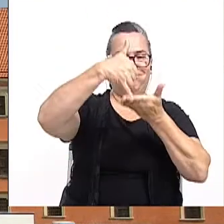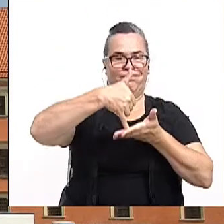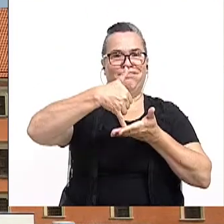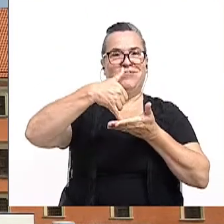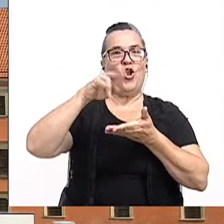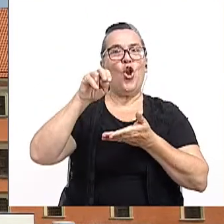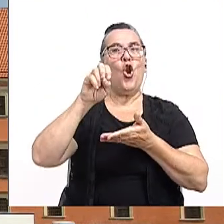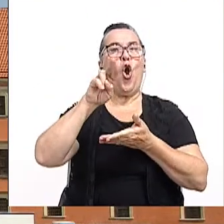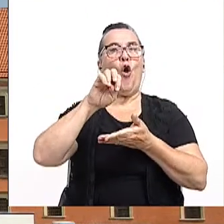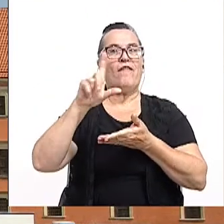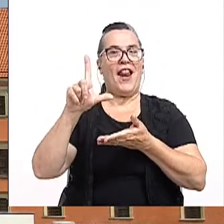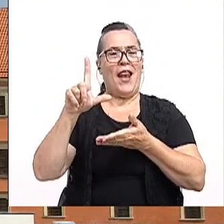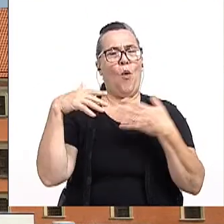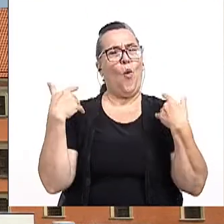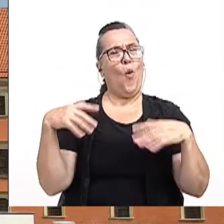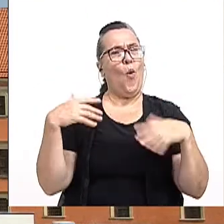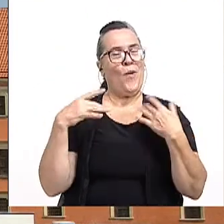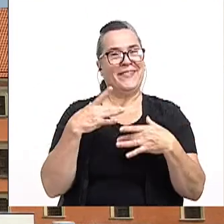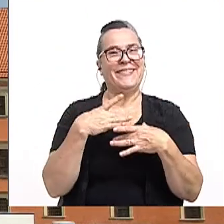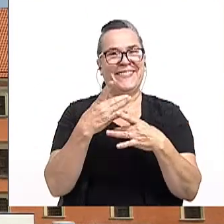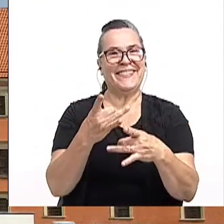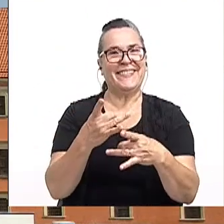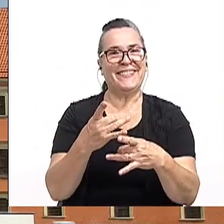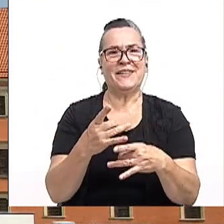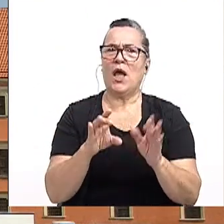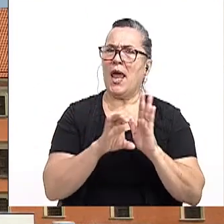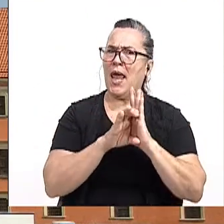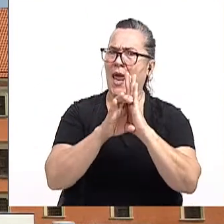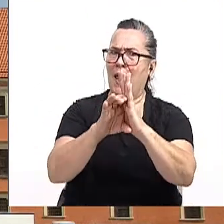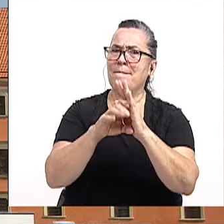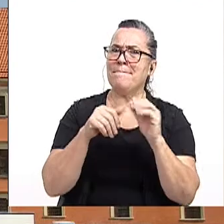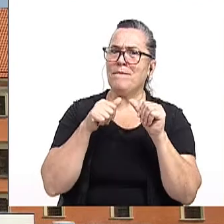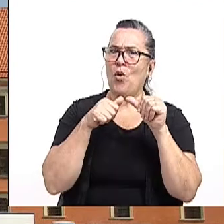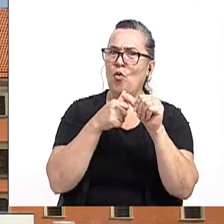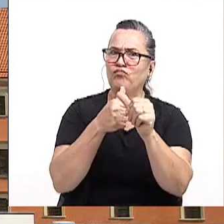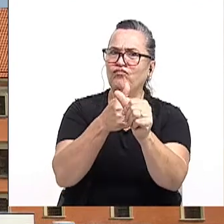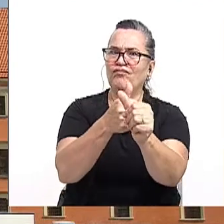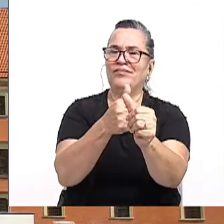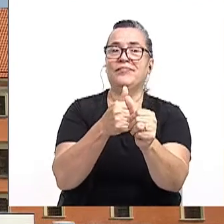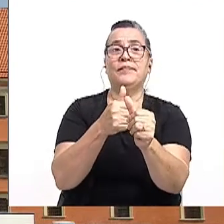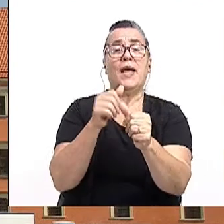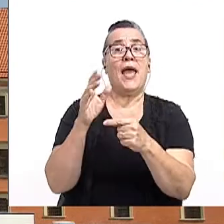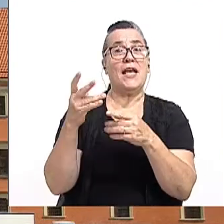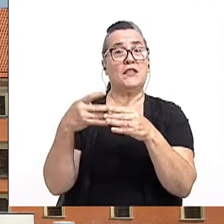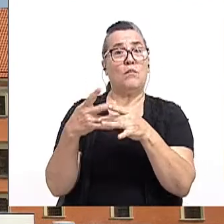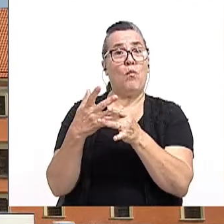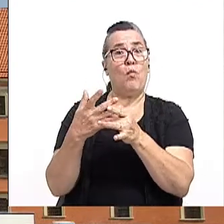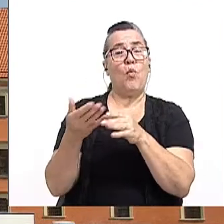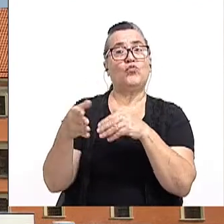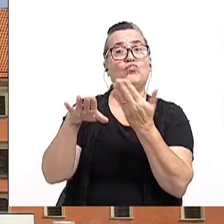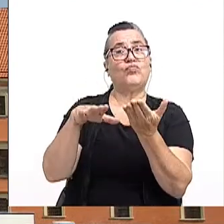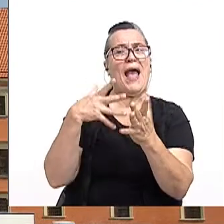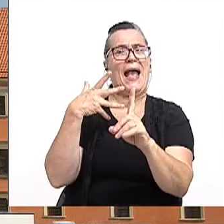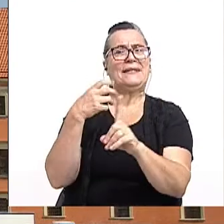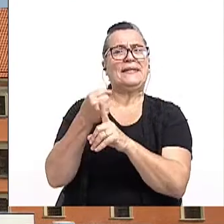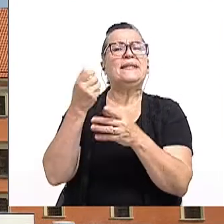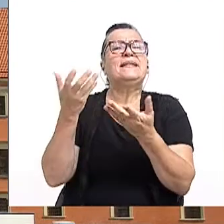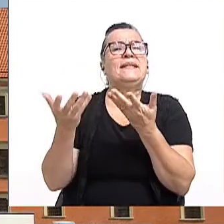Nobel. Interesante, claro, y un ejemplo a seguir. Su esposo fallece en un accidente en el